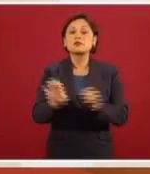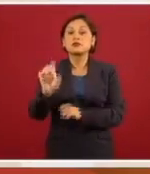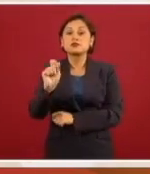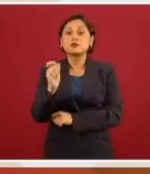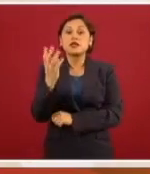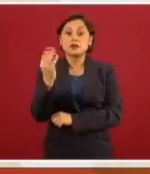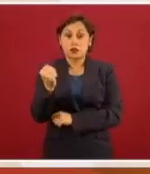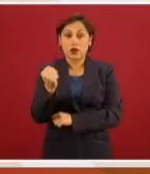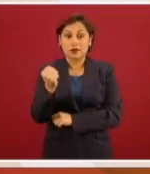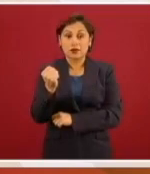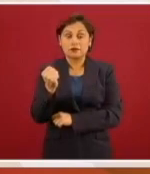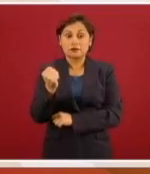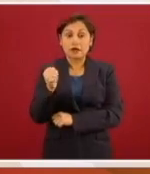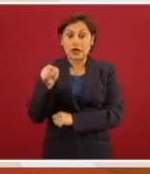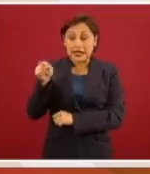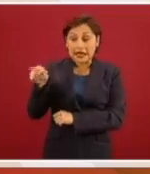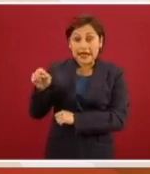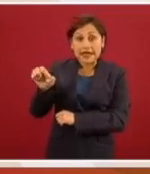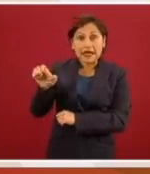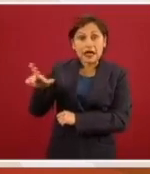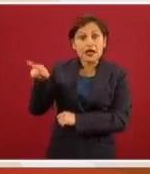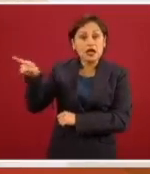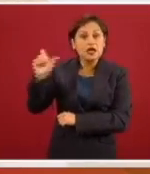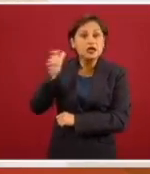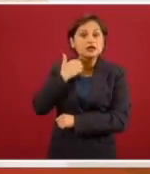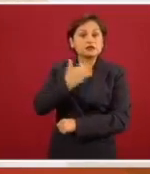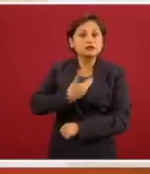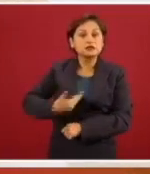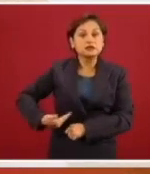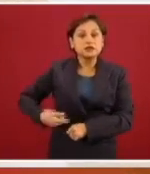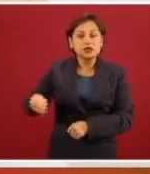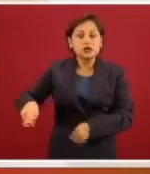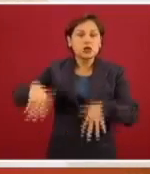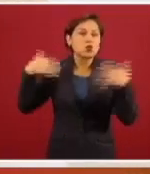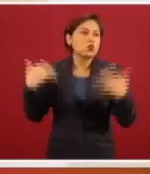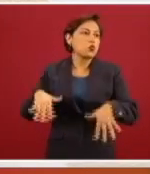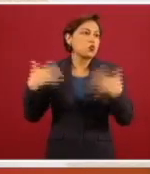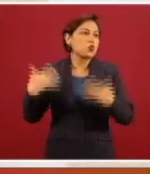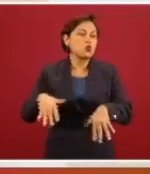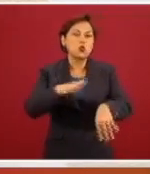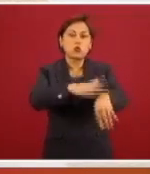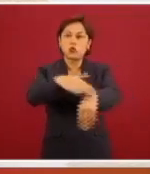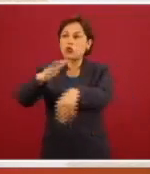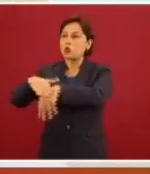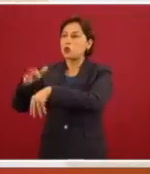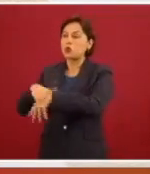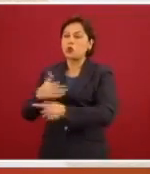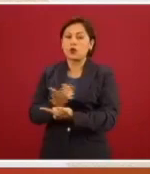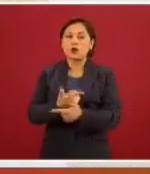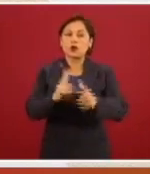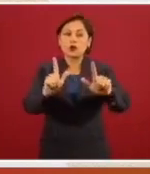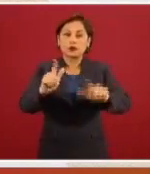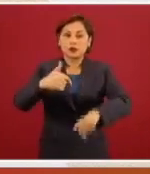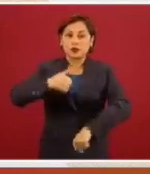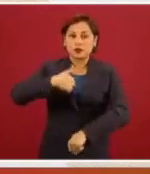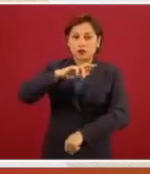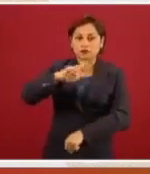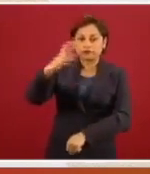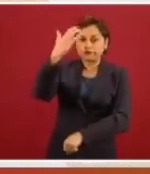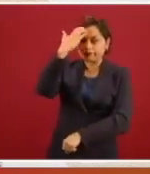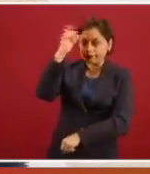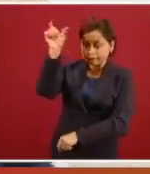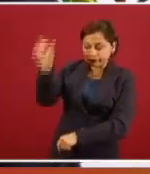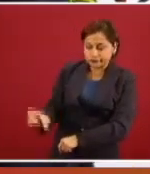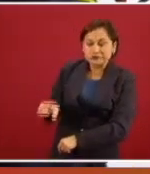1929. Este titán de las libertades, para mí, el mejor presidente que ha tenido